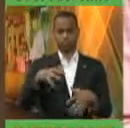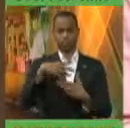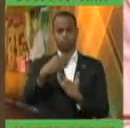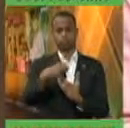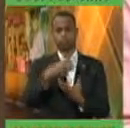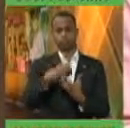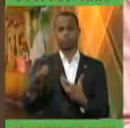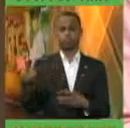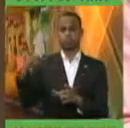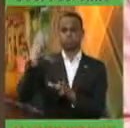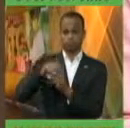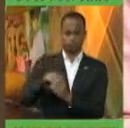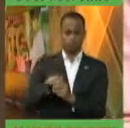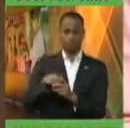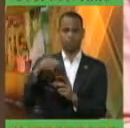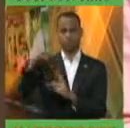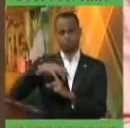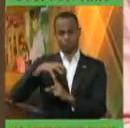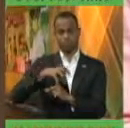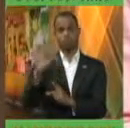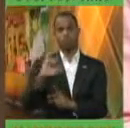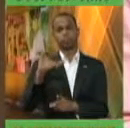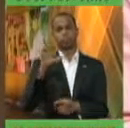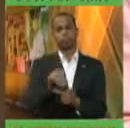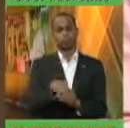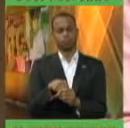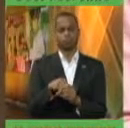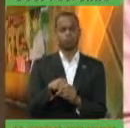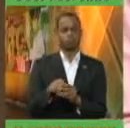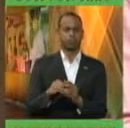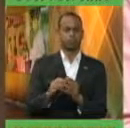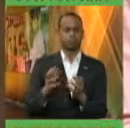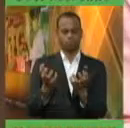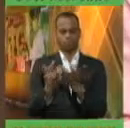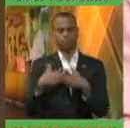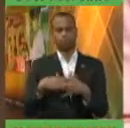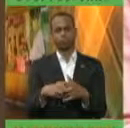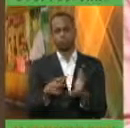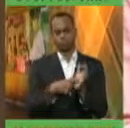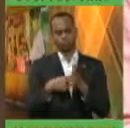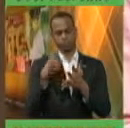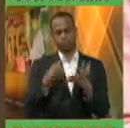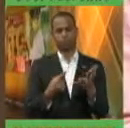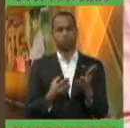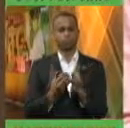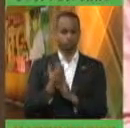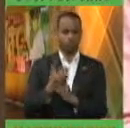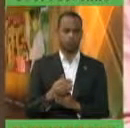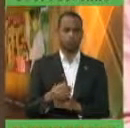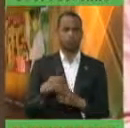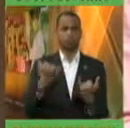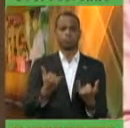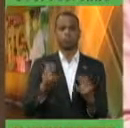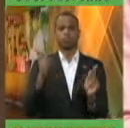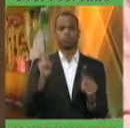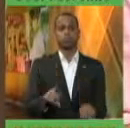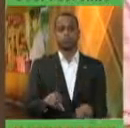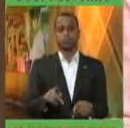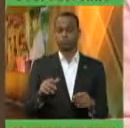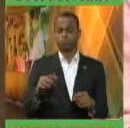como el interno del palacio se lleve se adecue a la especificaciones de accesibilidad hoy una persona